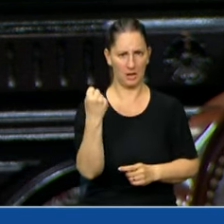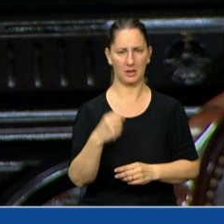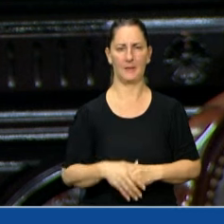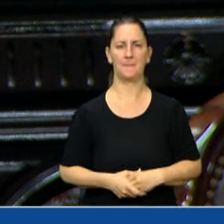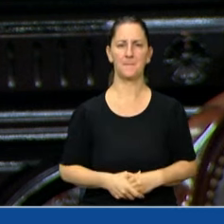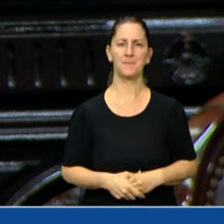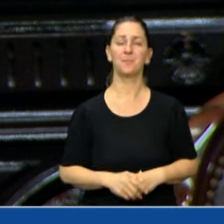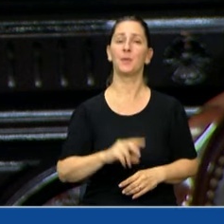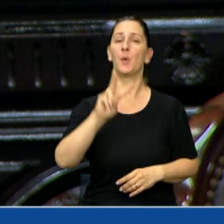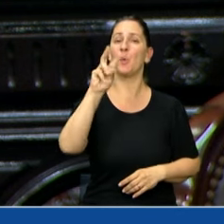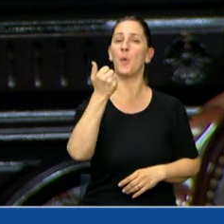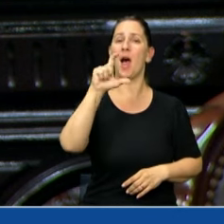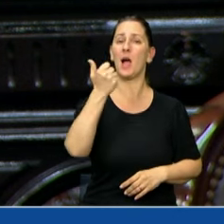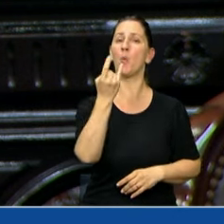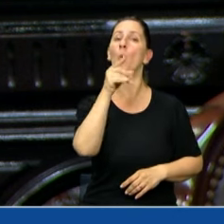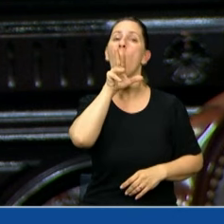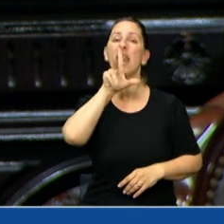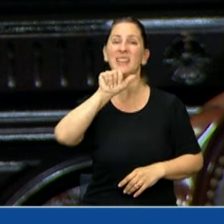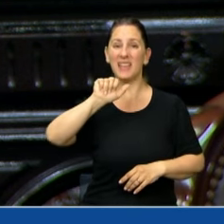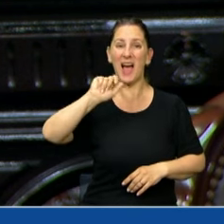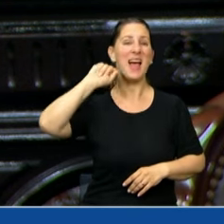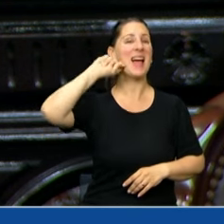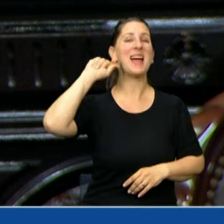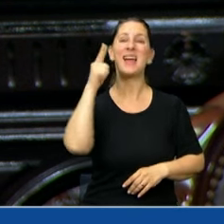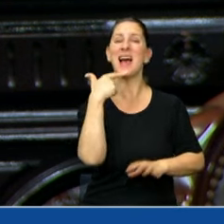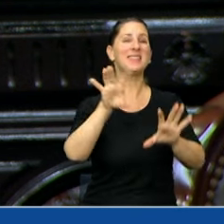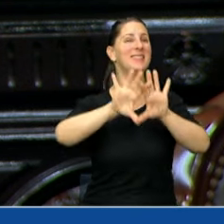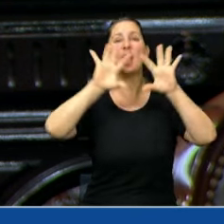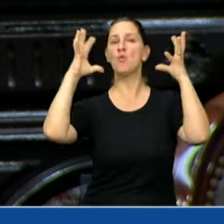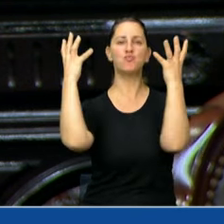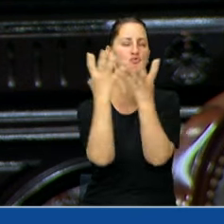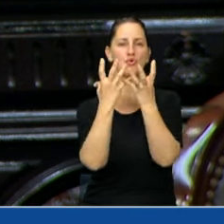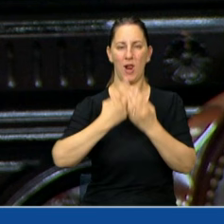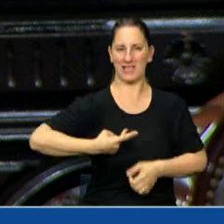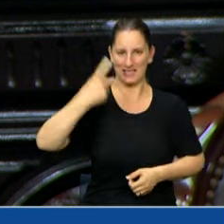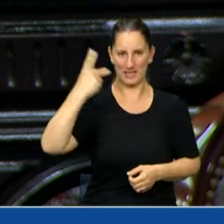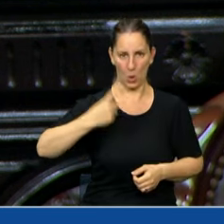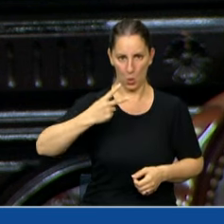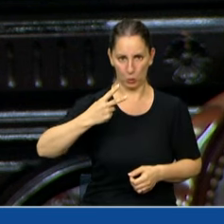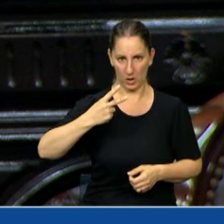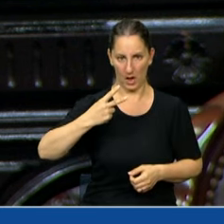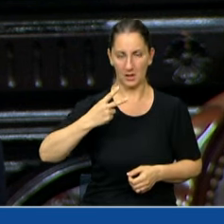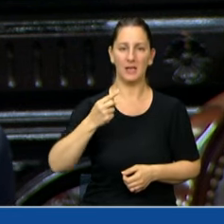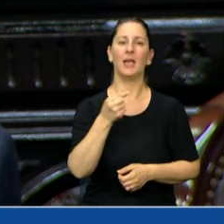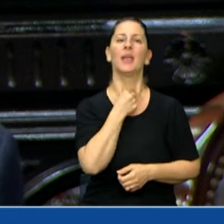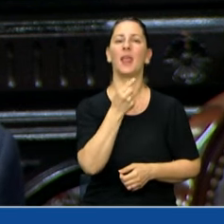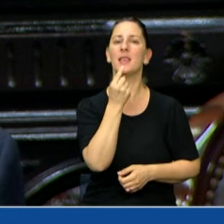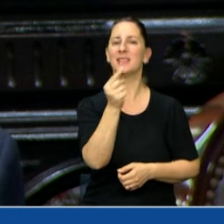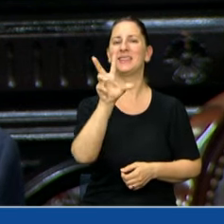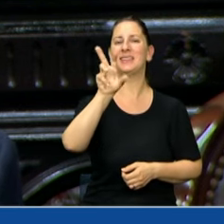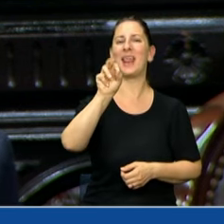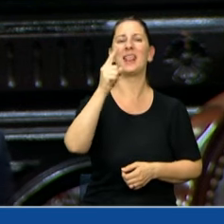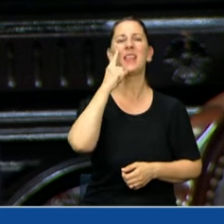vaca muerta es la segunda reserva de gas no convencional del mundo estamos hablando de casi 30.000